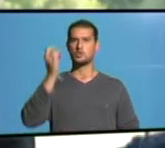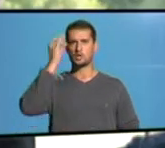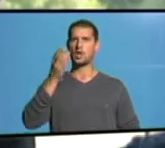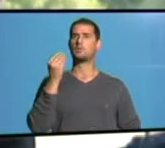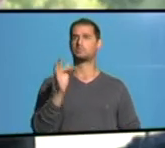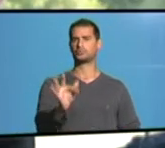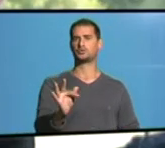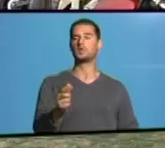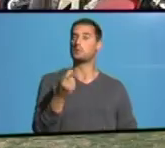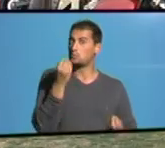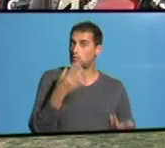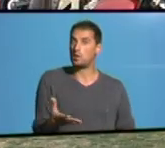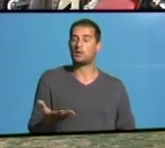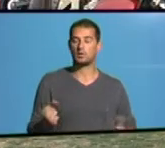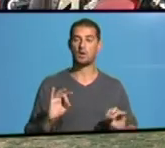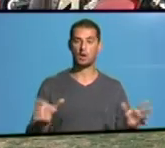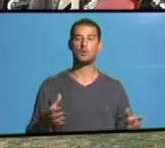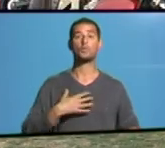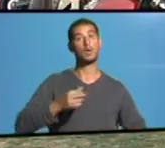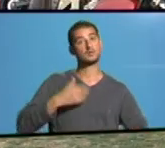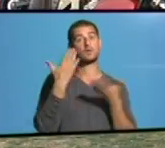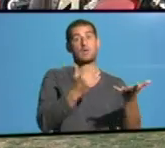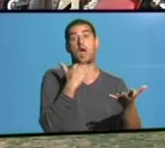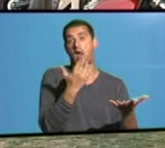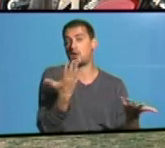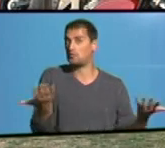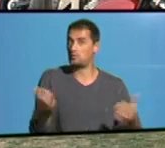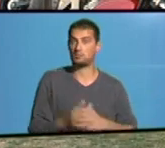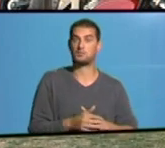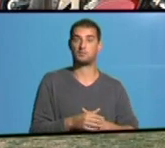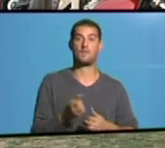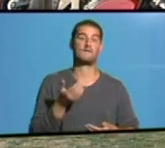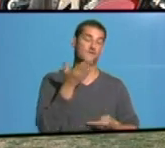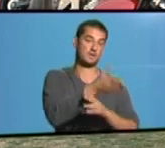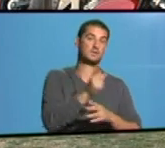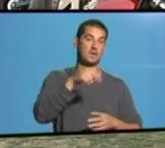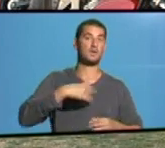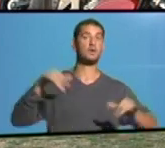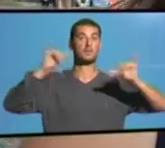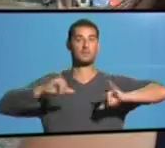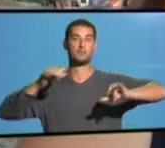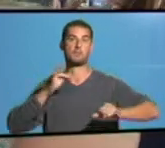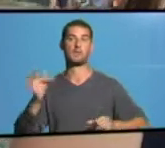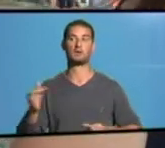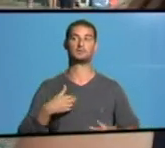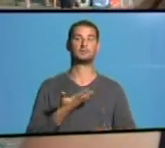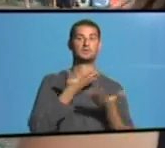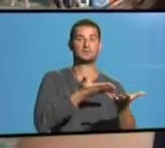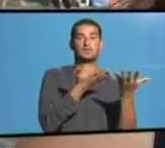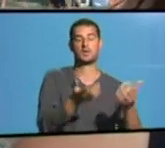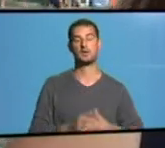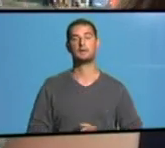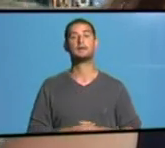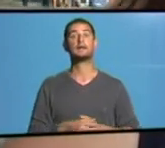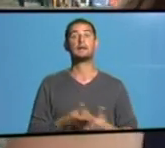pues moi ben, claro que sí, por que non? Podendo axudar un poquinho, pois, pues, oye, sempre más a pasarlo ben. Nos ha pasado bien y ayudar. Estupendo, porque por lo menos